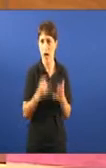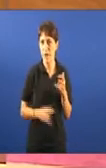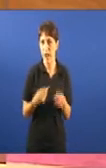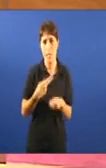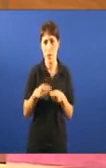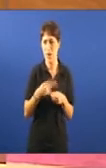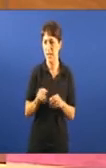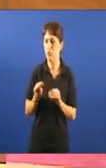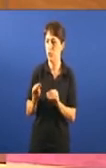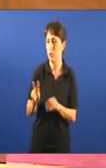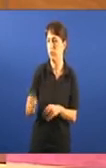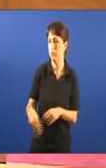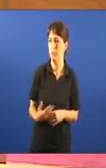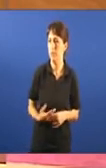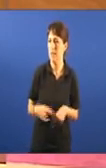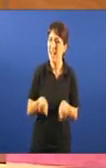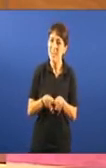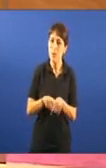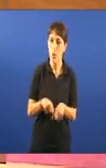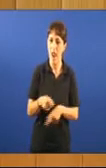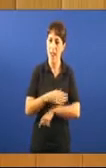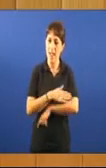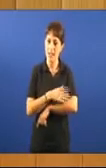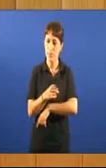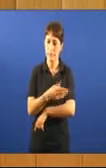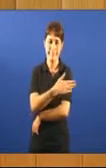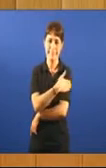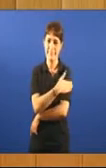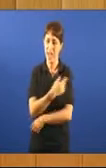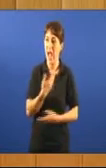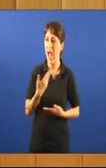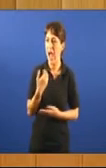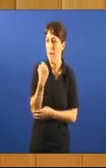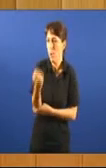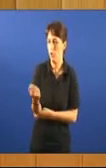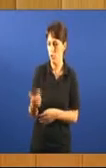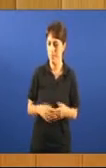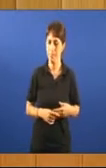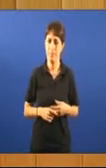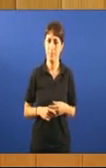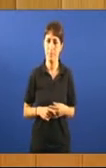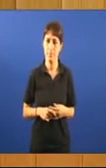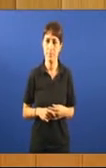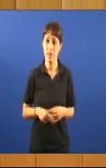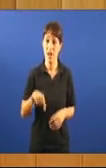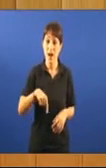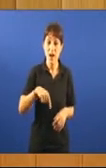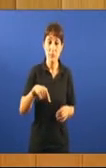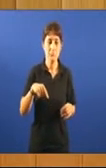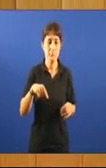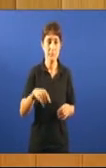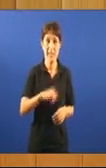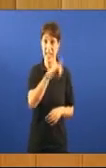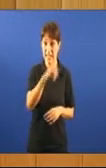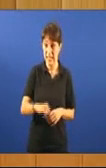O cómplice necesario para que se expolie este país. Sí, señor Feijóo. Mire, a crise, en contra do que